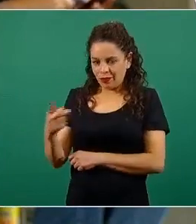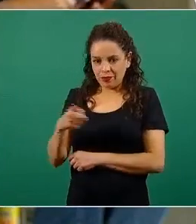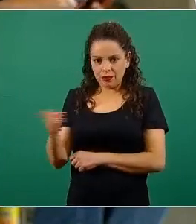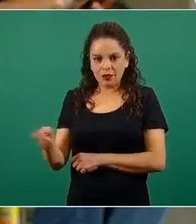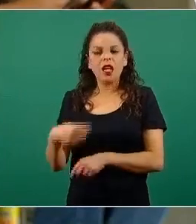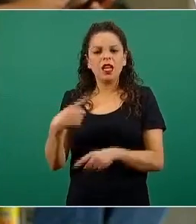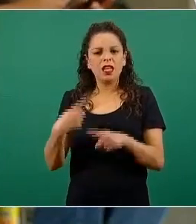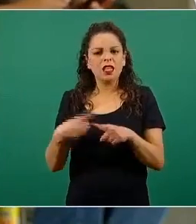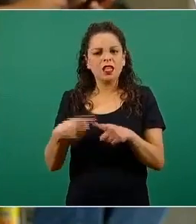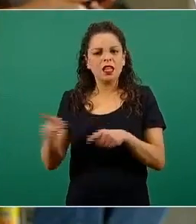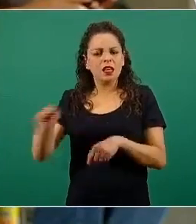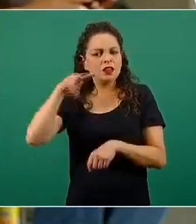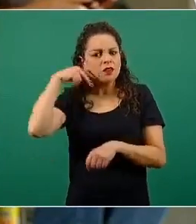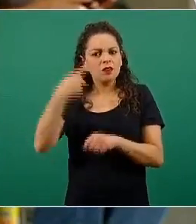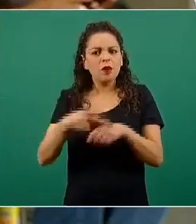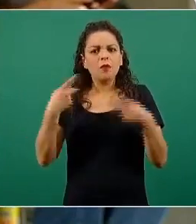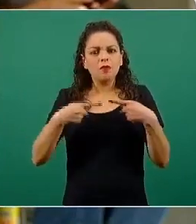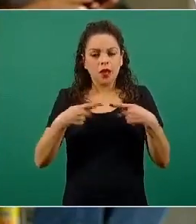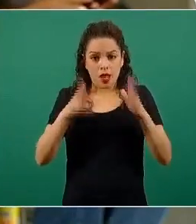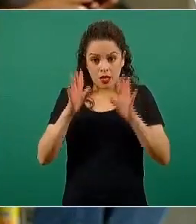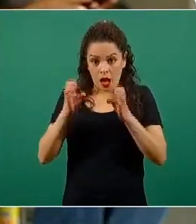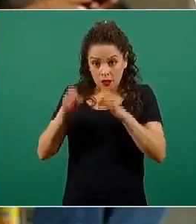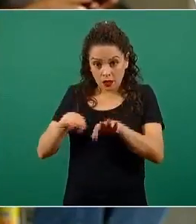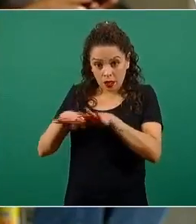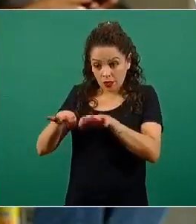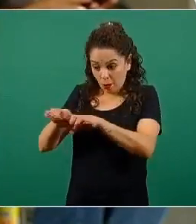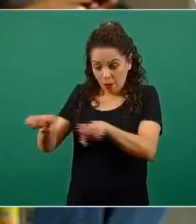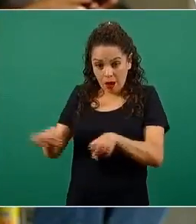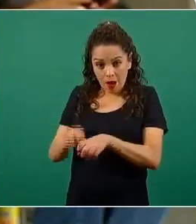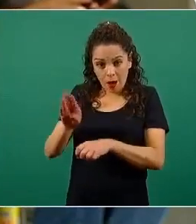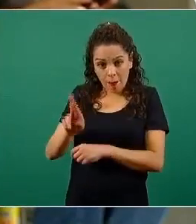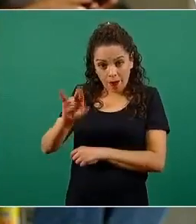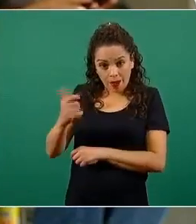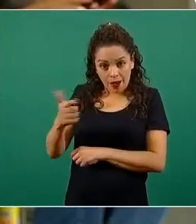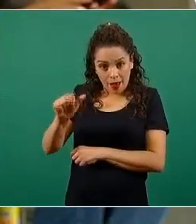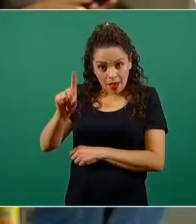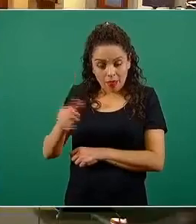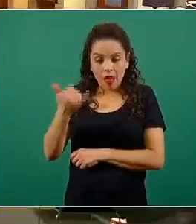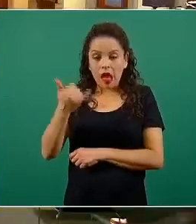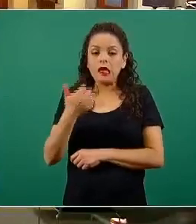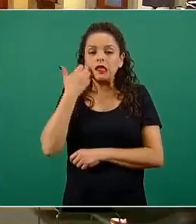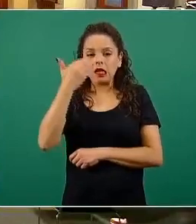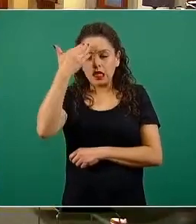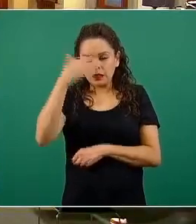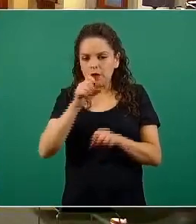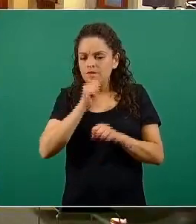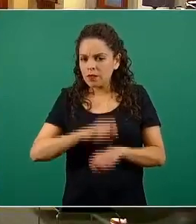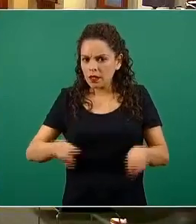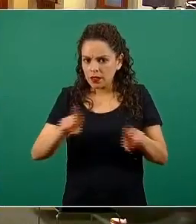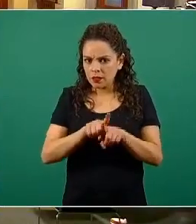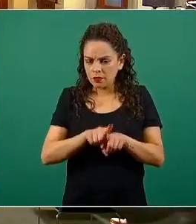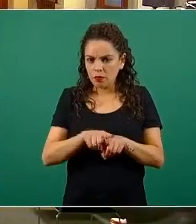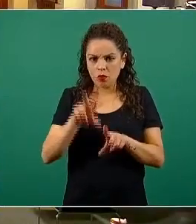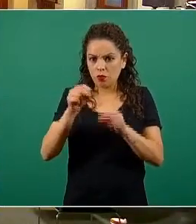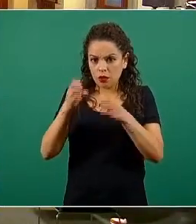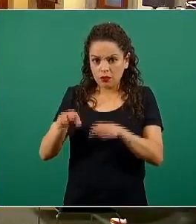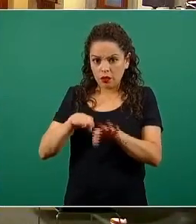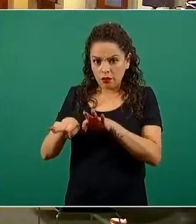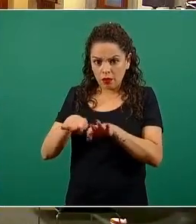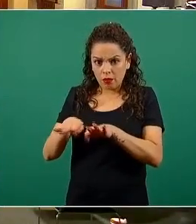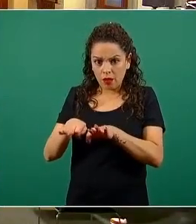están trabajando en las brigadas? Y al mismo tiempo, ¿por qué no están trabajando en estas brigadas de